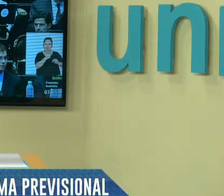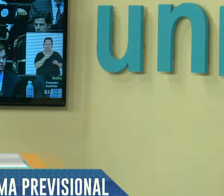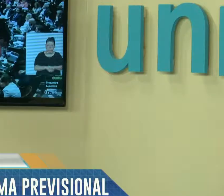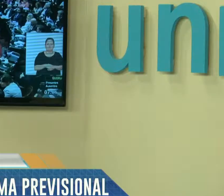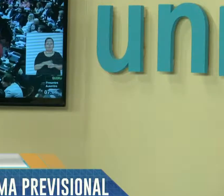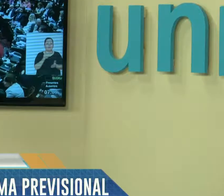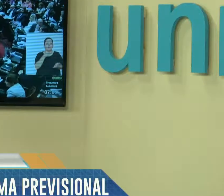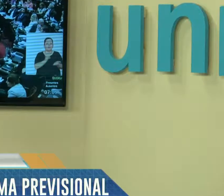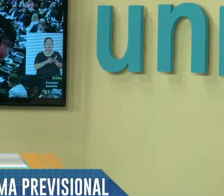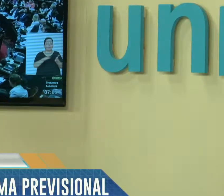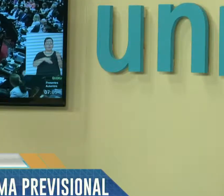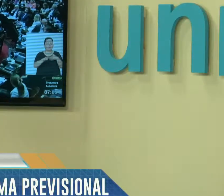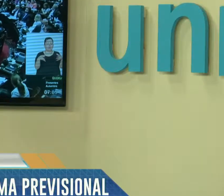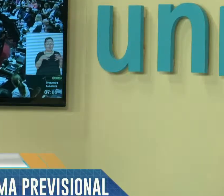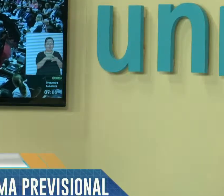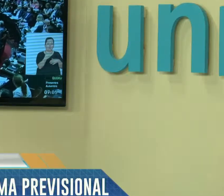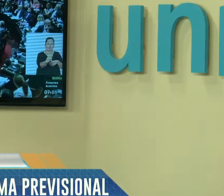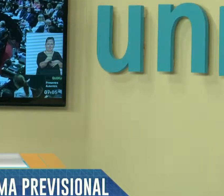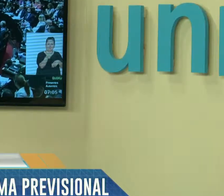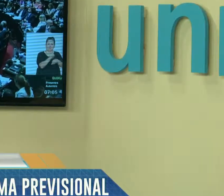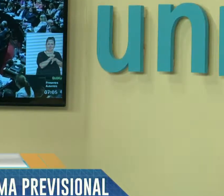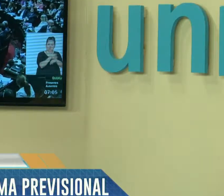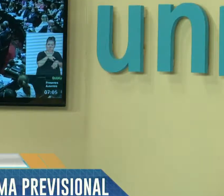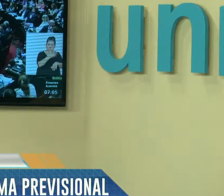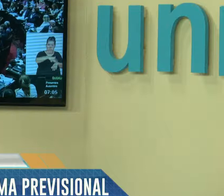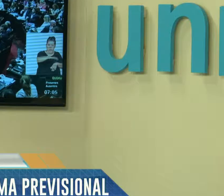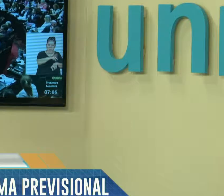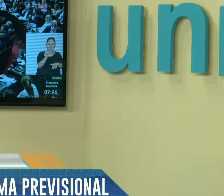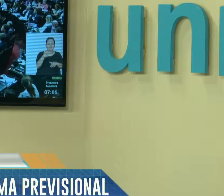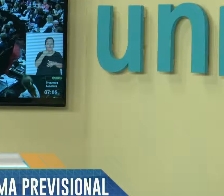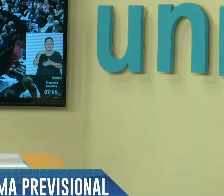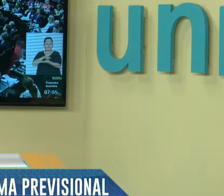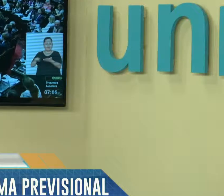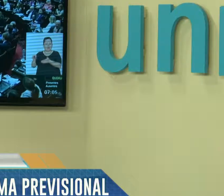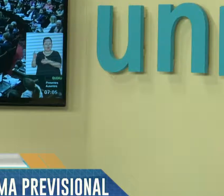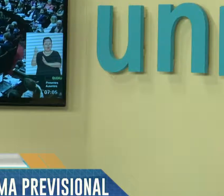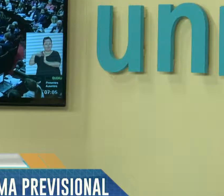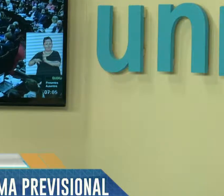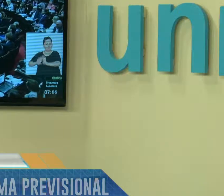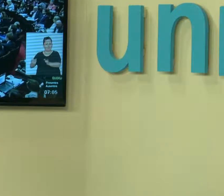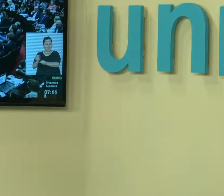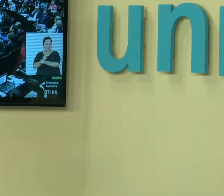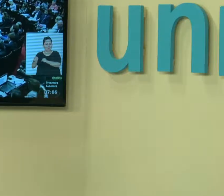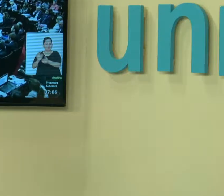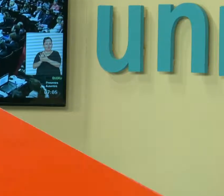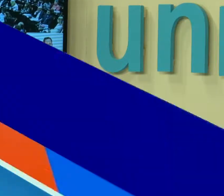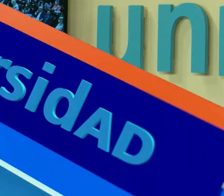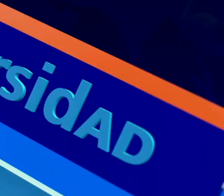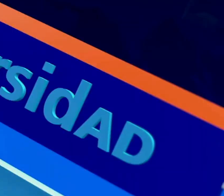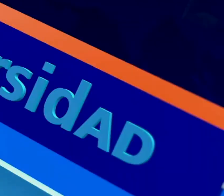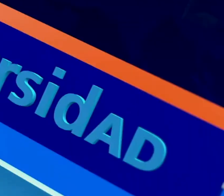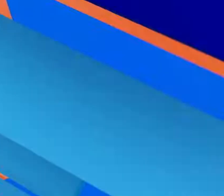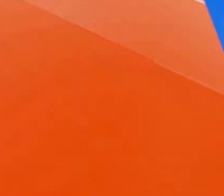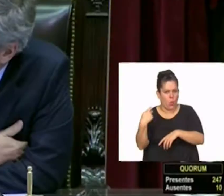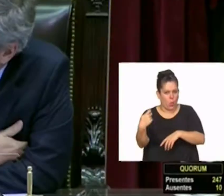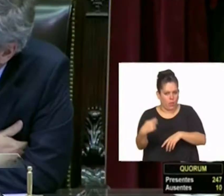la reforma previsional. Antes de meternos en cómo fue la votación y todo eso, le voy a dar la bienvenida a mi compañera Verónica Gordillo, que también